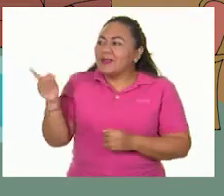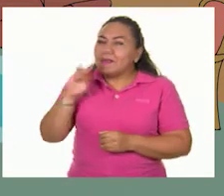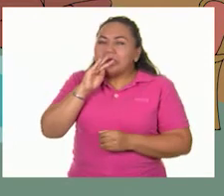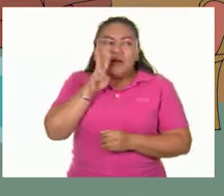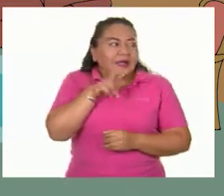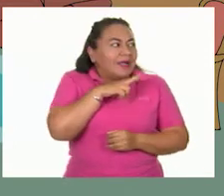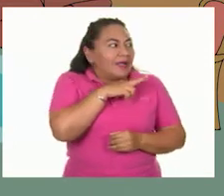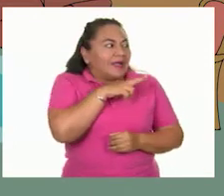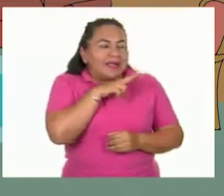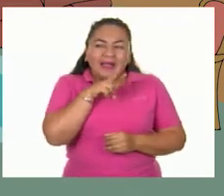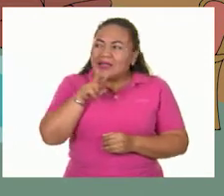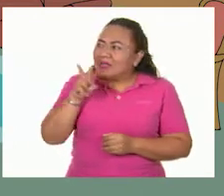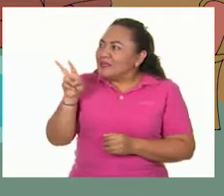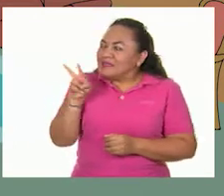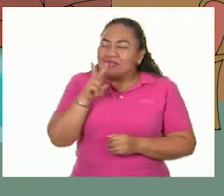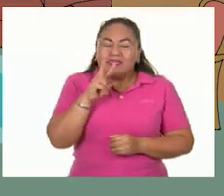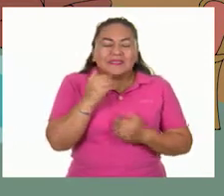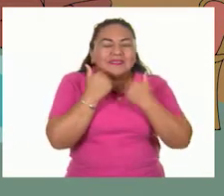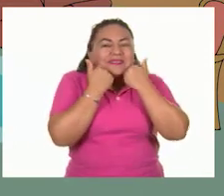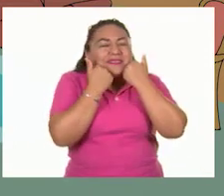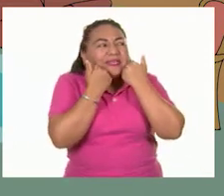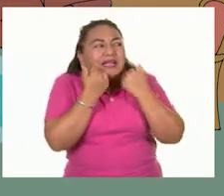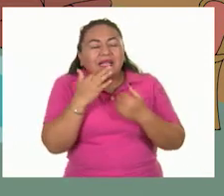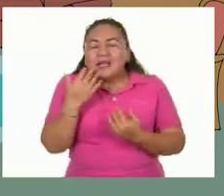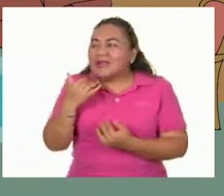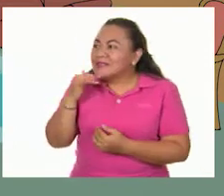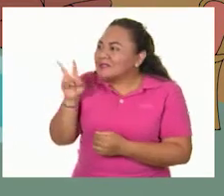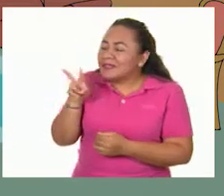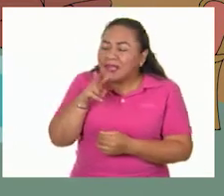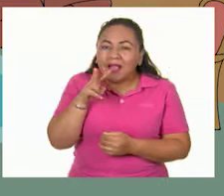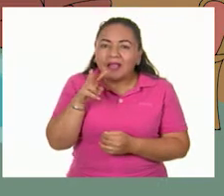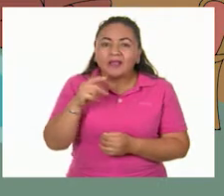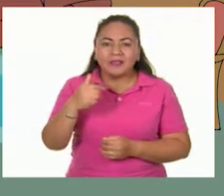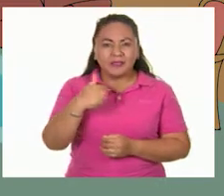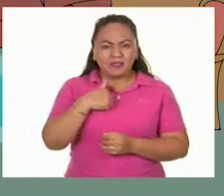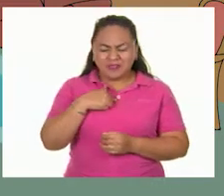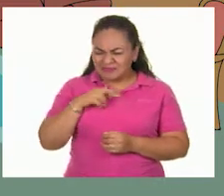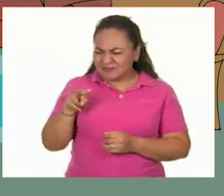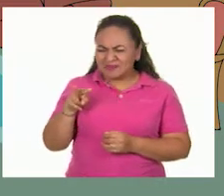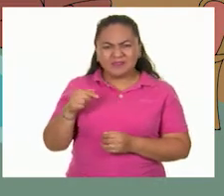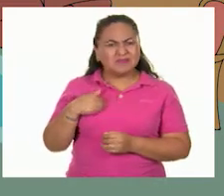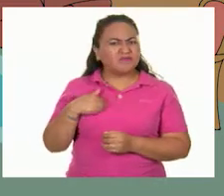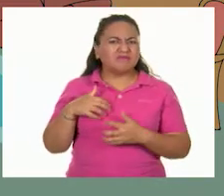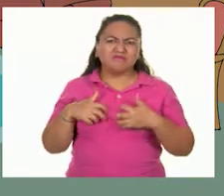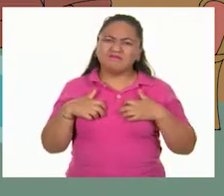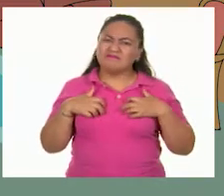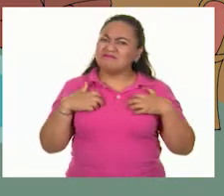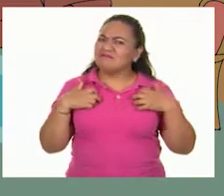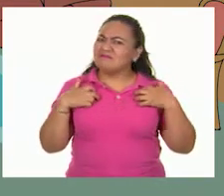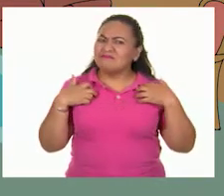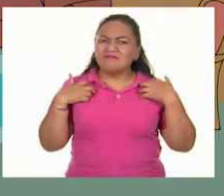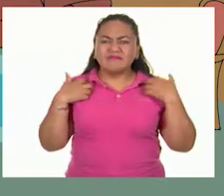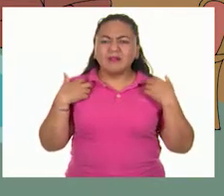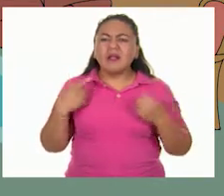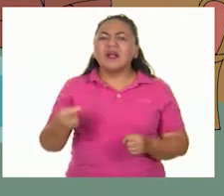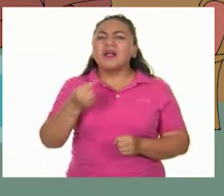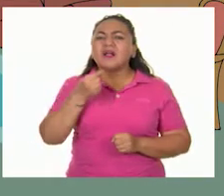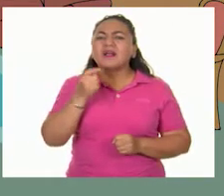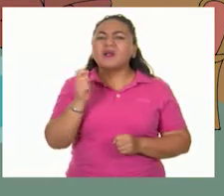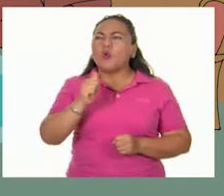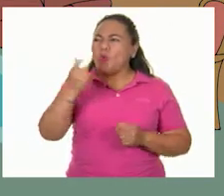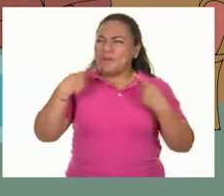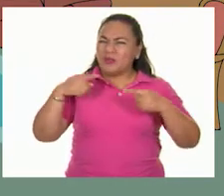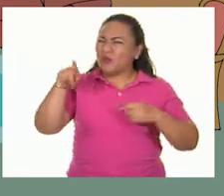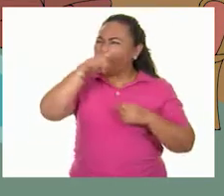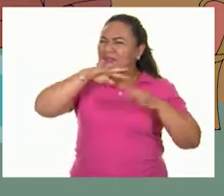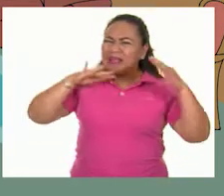así como... ¡Ay, ay, ay, ay, ay! Y a mí lo que me enojó muchísimo era la mirada de los otros